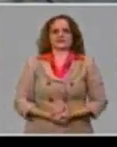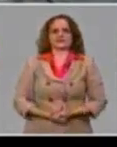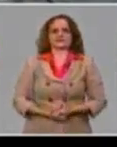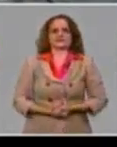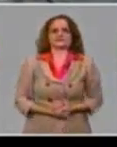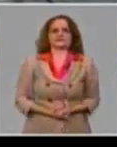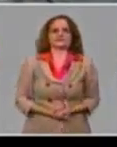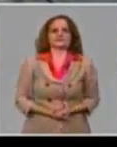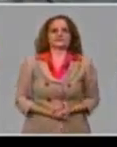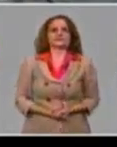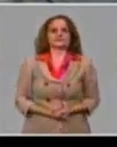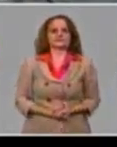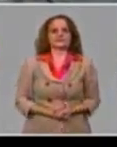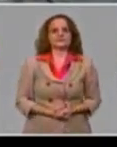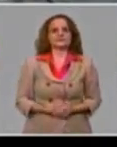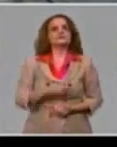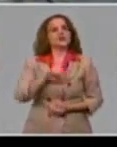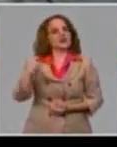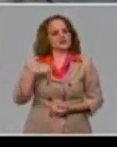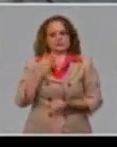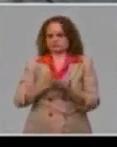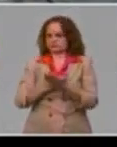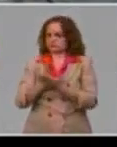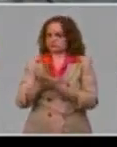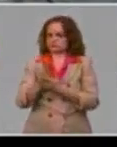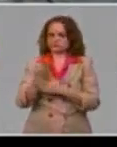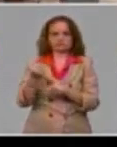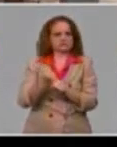Bueno, eso yo creo que eso hay que seguirlo